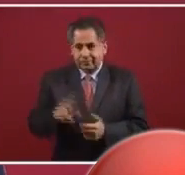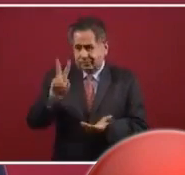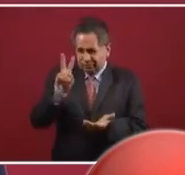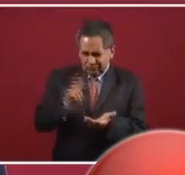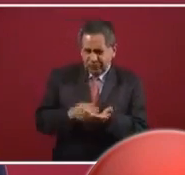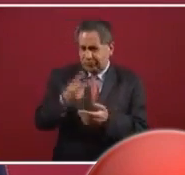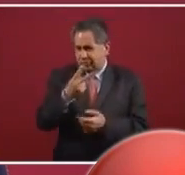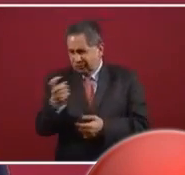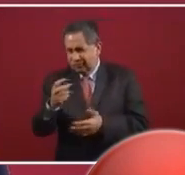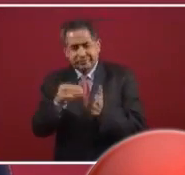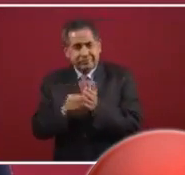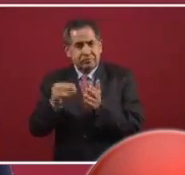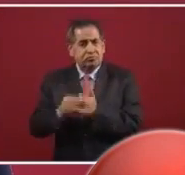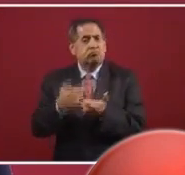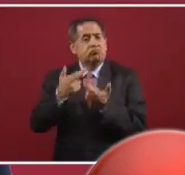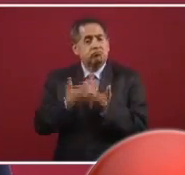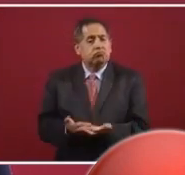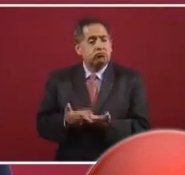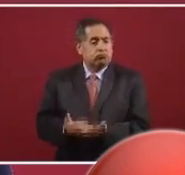2,200.